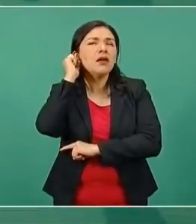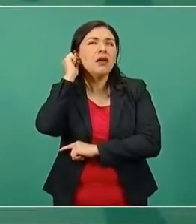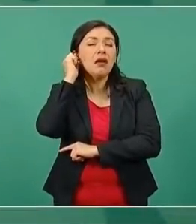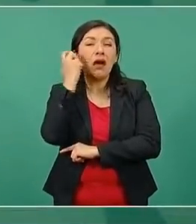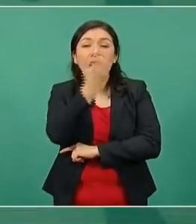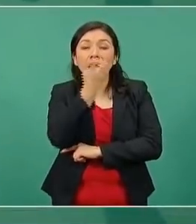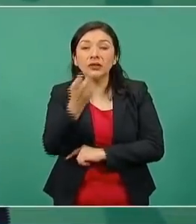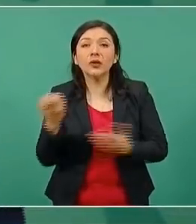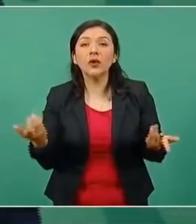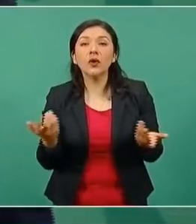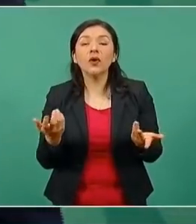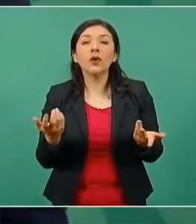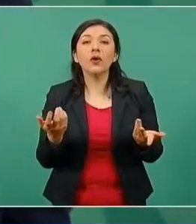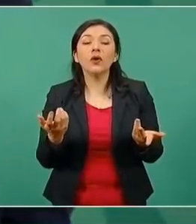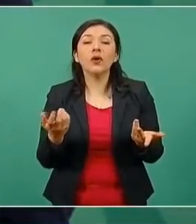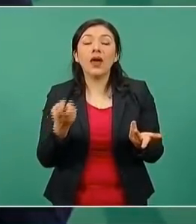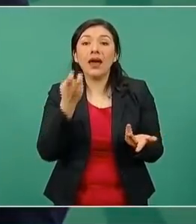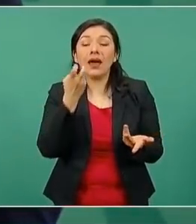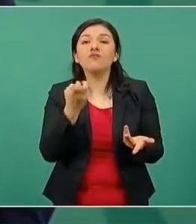pues